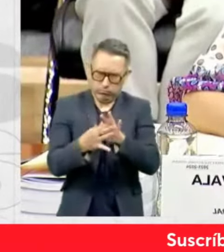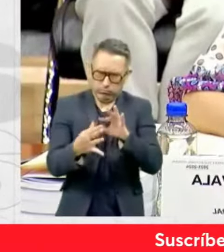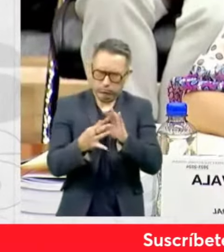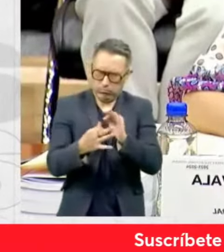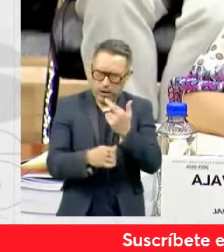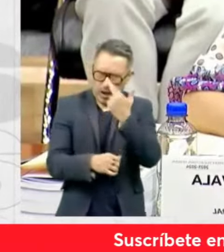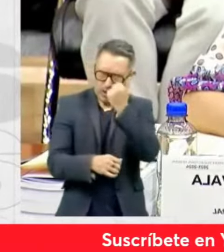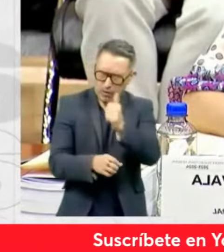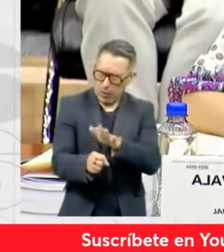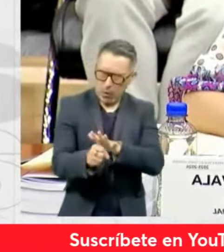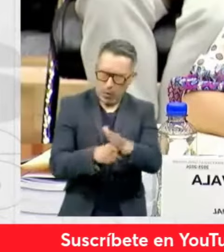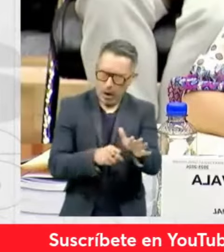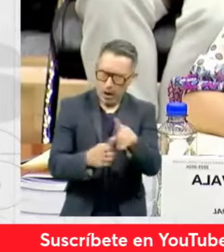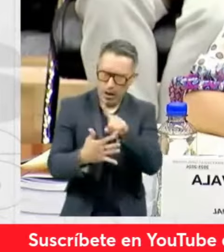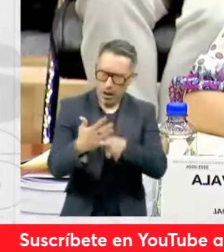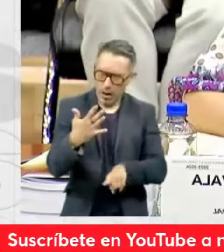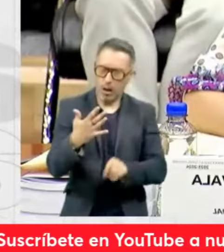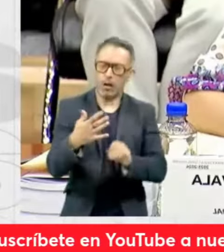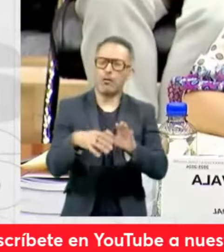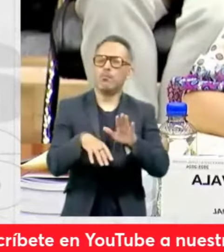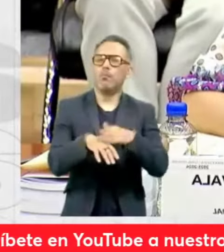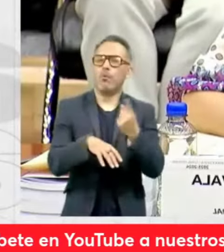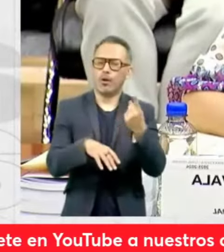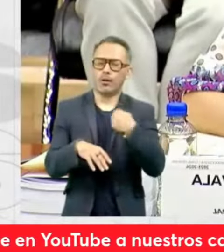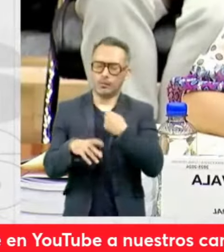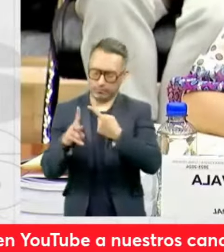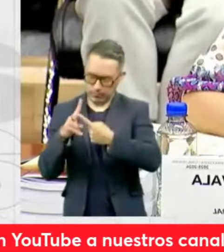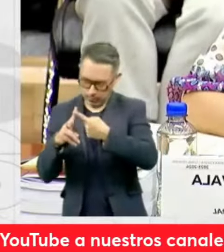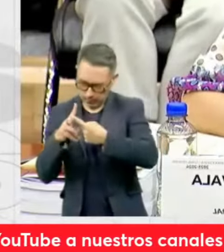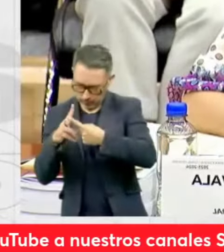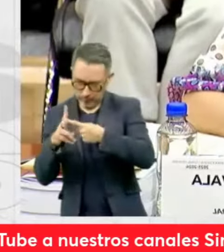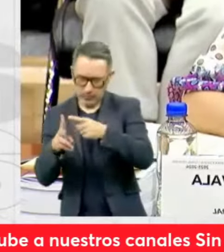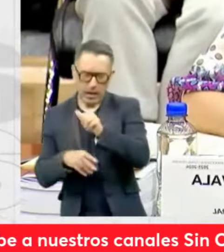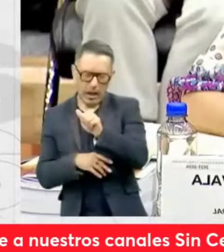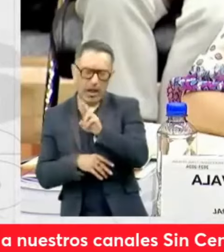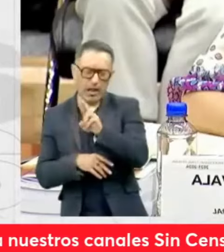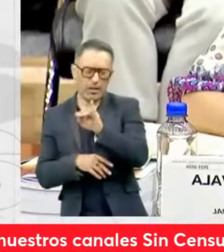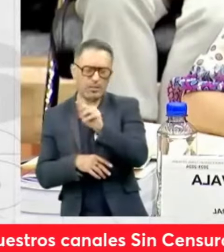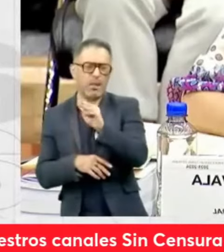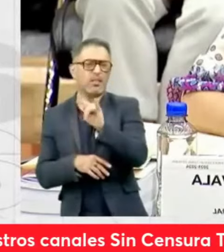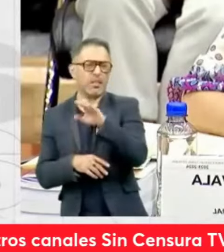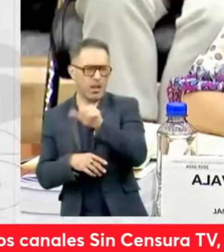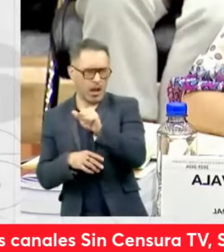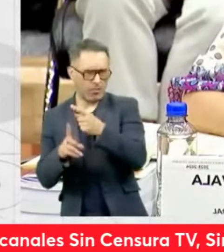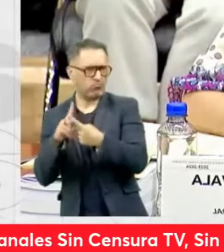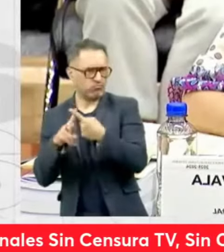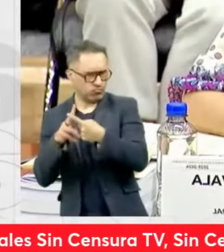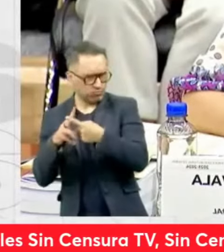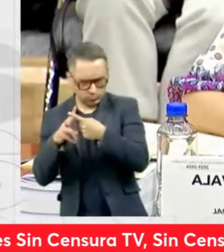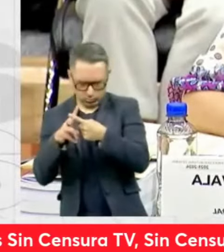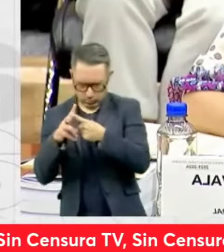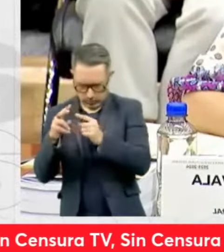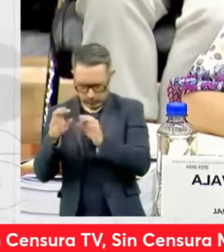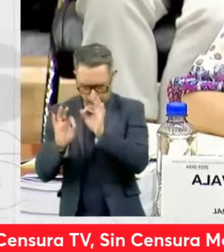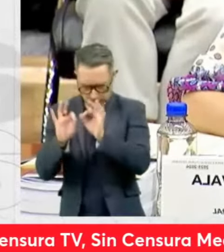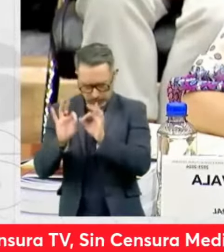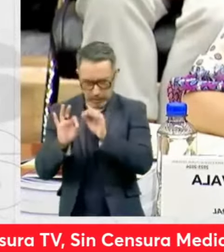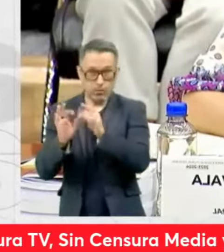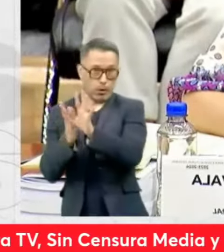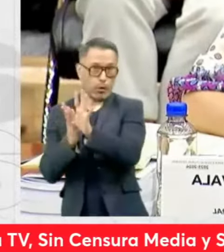se derivan de una traducción aritmética de lo que establece literalmente la